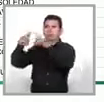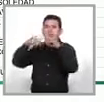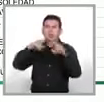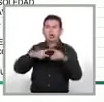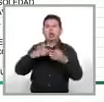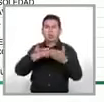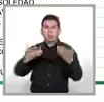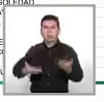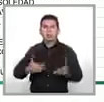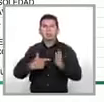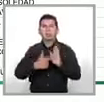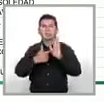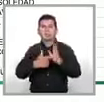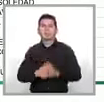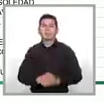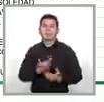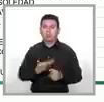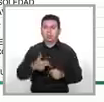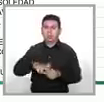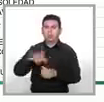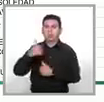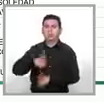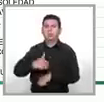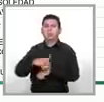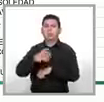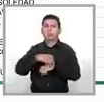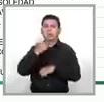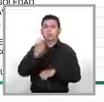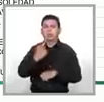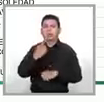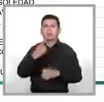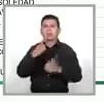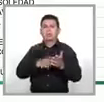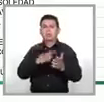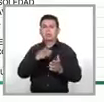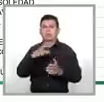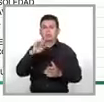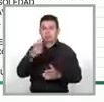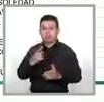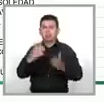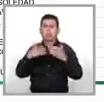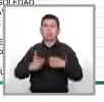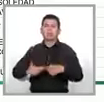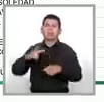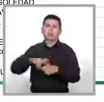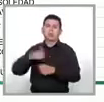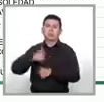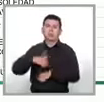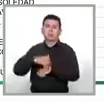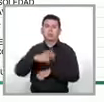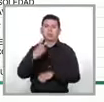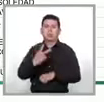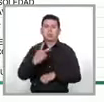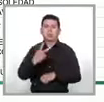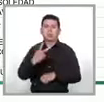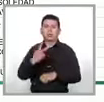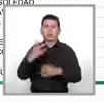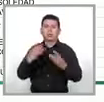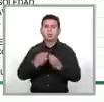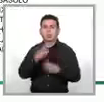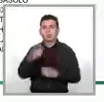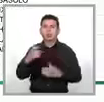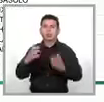manera. En la jurisdicción sanitaria número 1 contabilizamos 1.141, en la jurisdicción sanitaria número 2 un total de